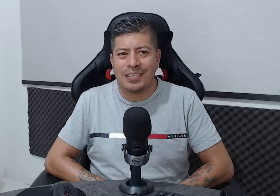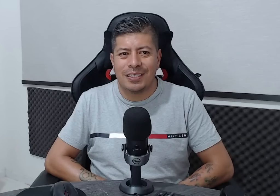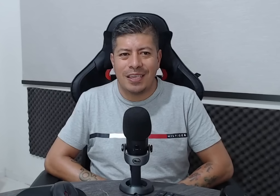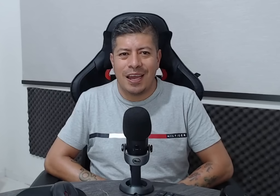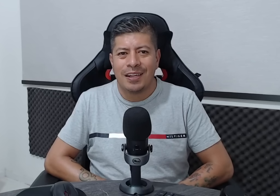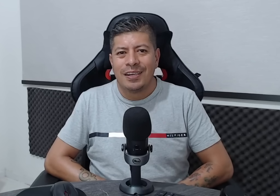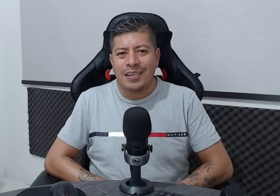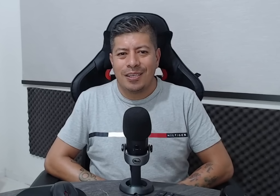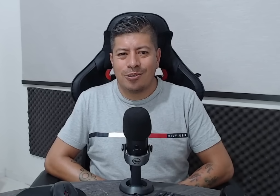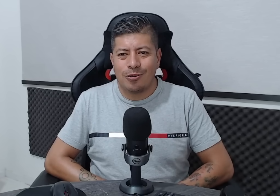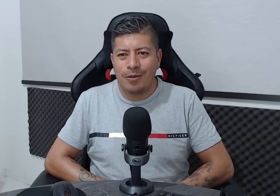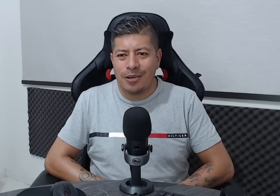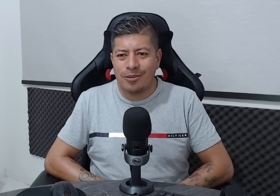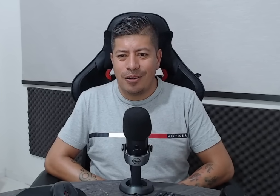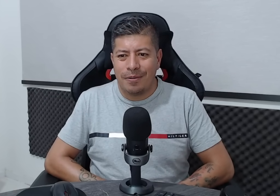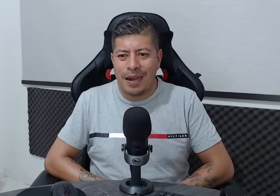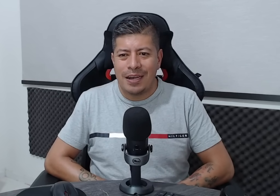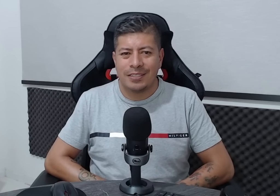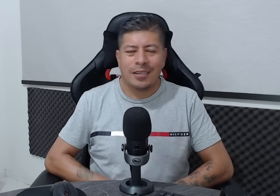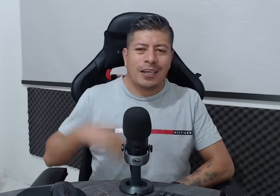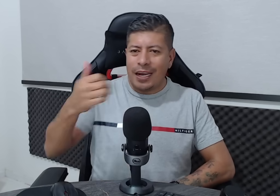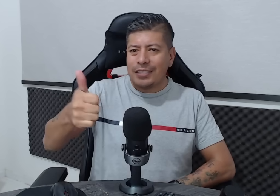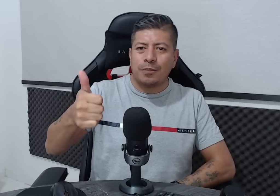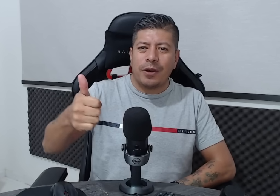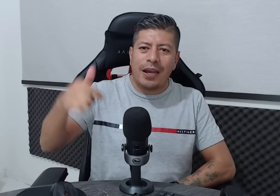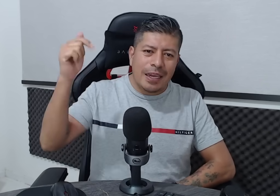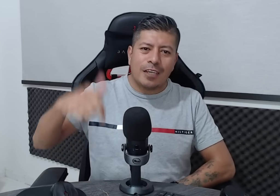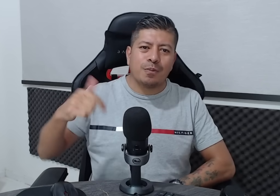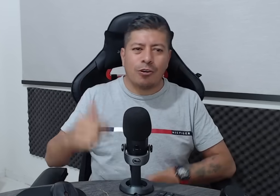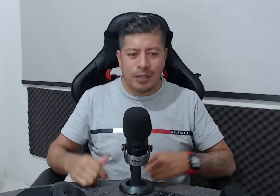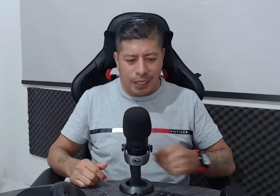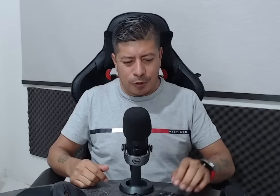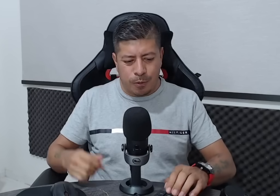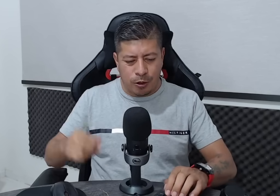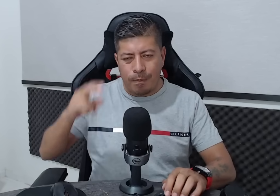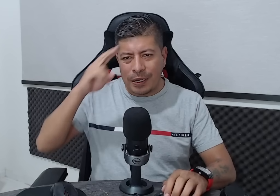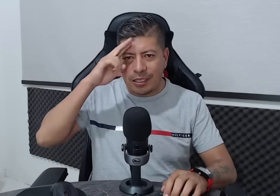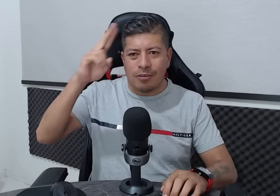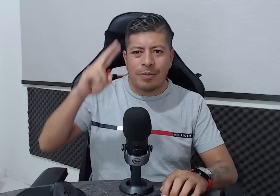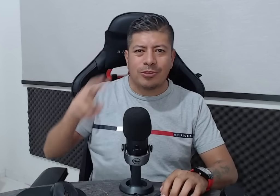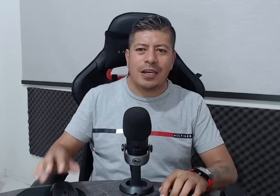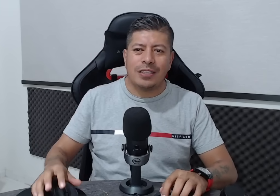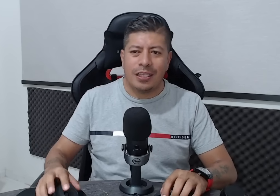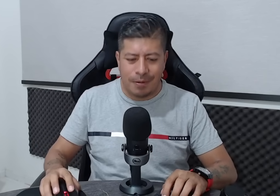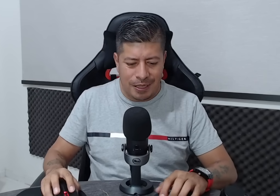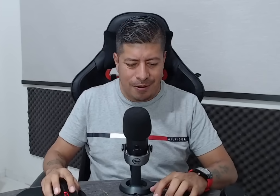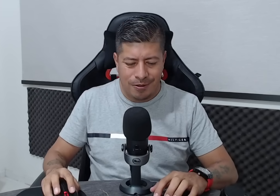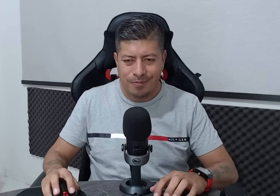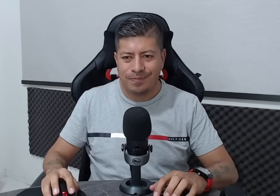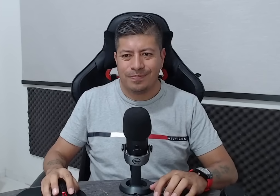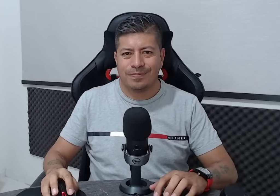país les decía estos gobiernos neoliberales Gracias por el like Gracias por comentar Gracias por compartir nos vemos en el siguiente video